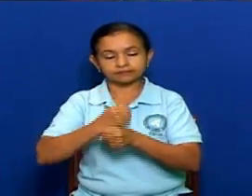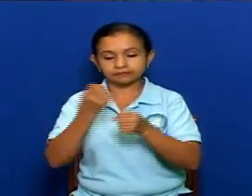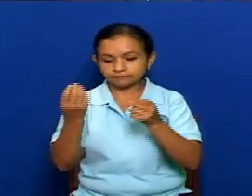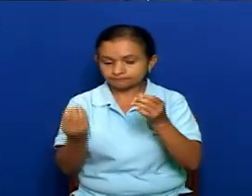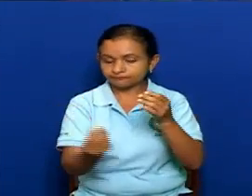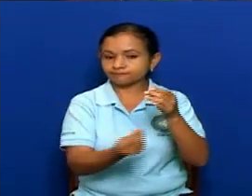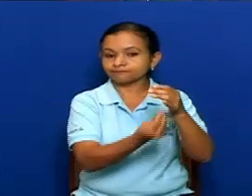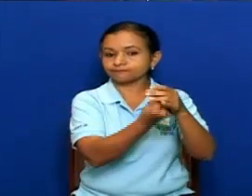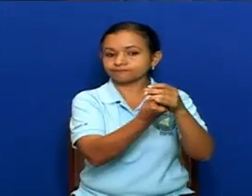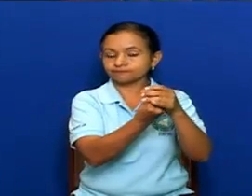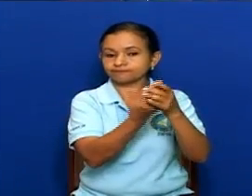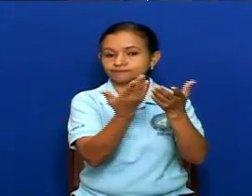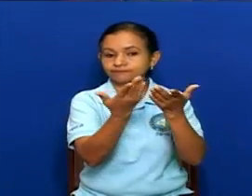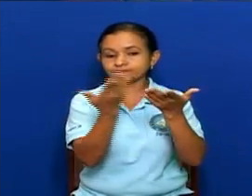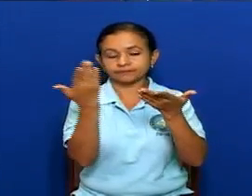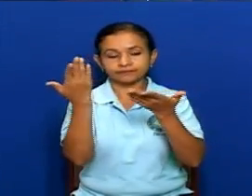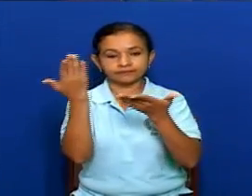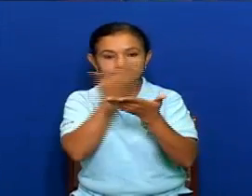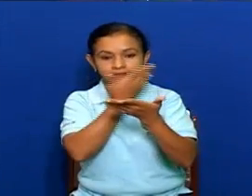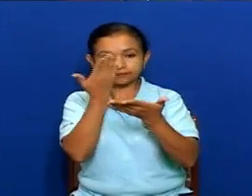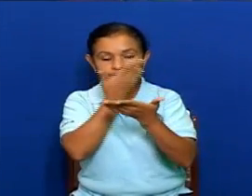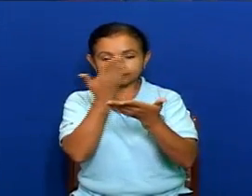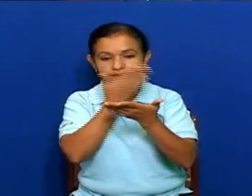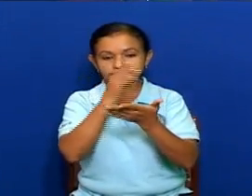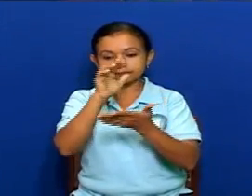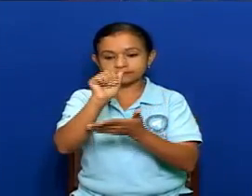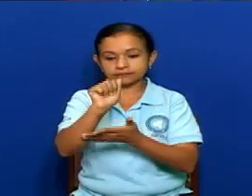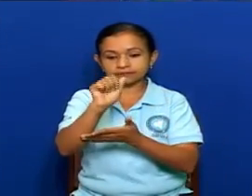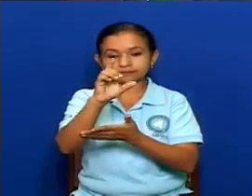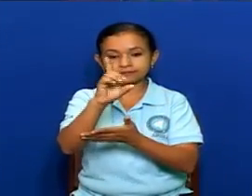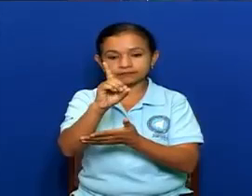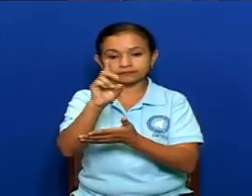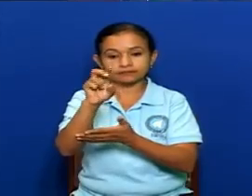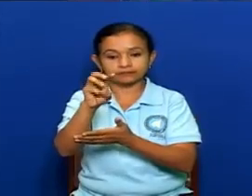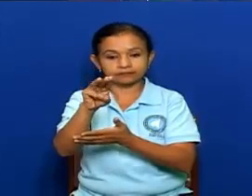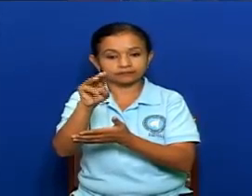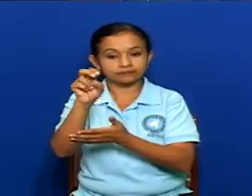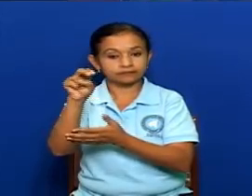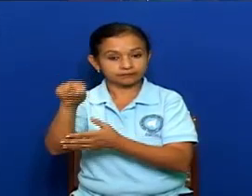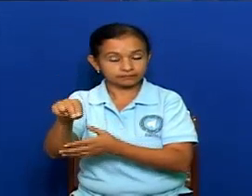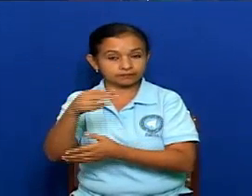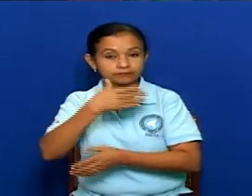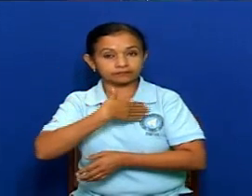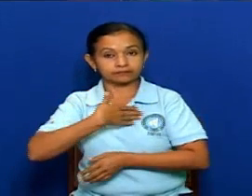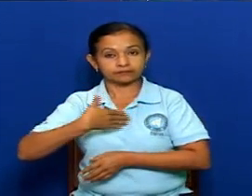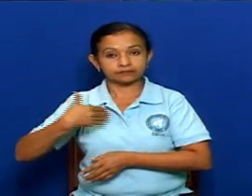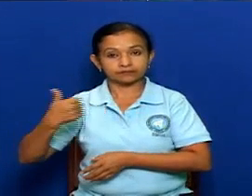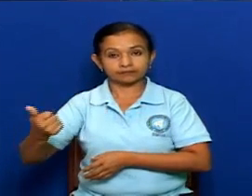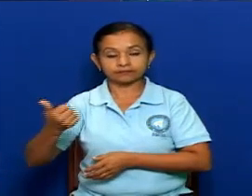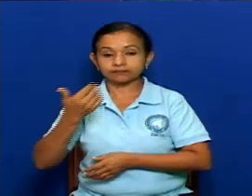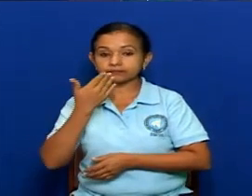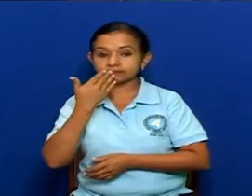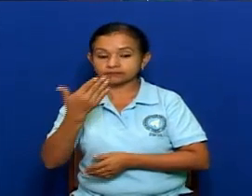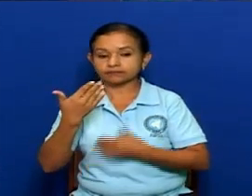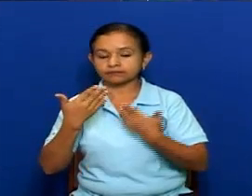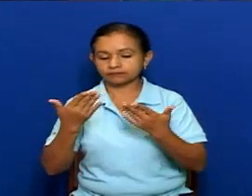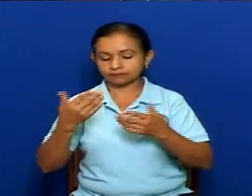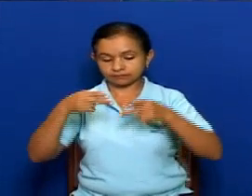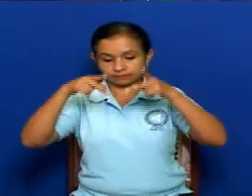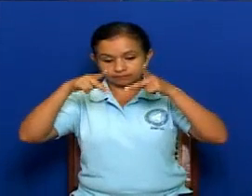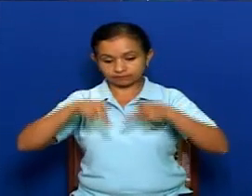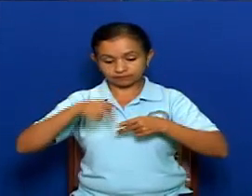incluirse en la ley de carrera administrativa, y son mejores oportunidades. Un